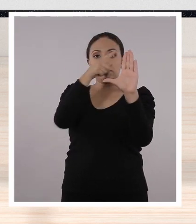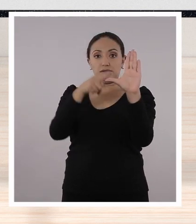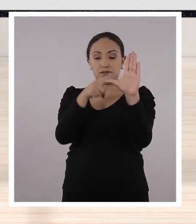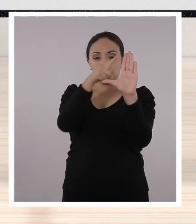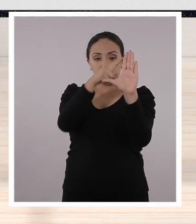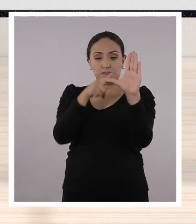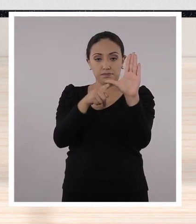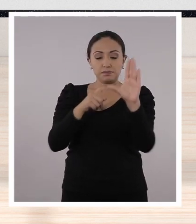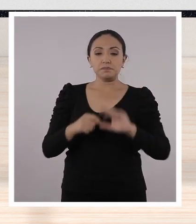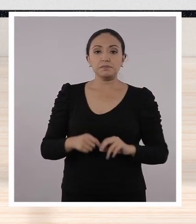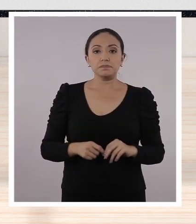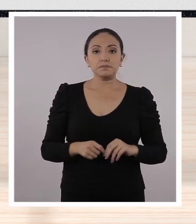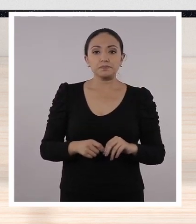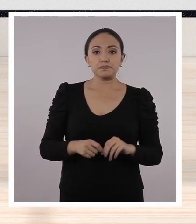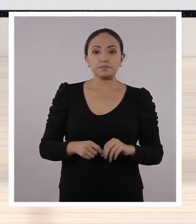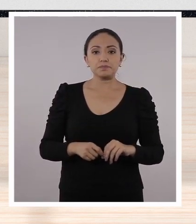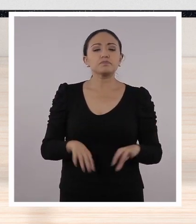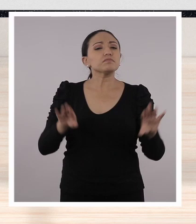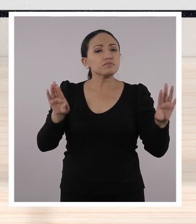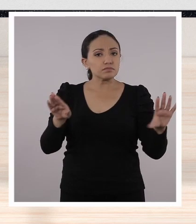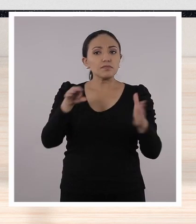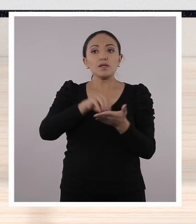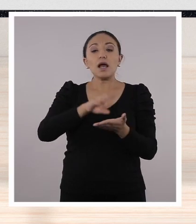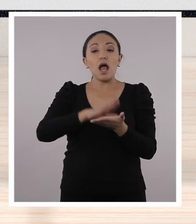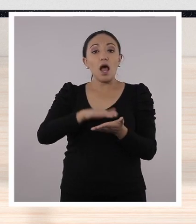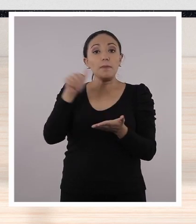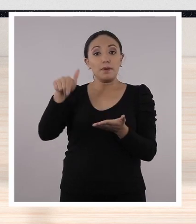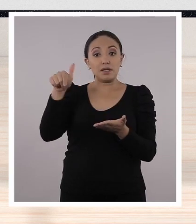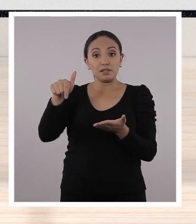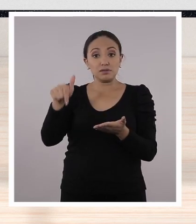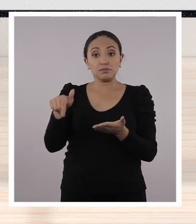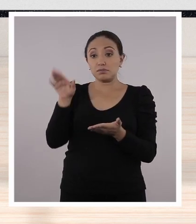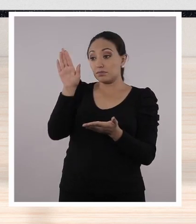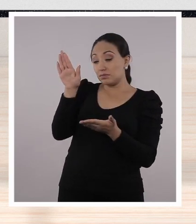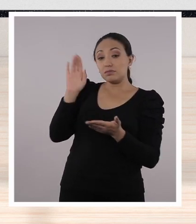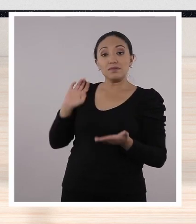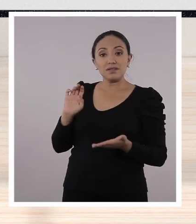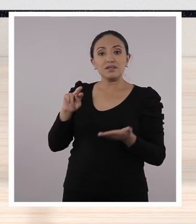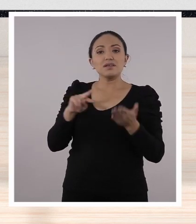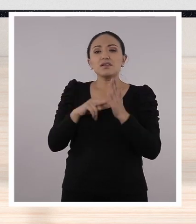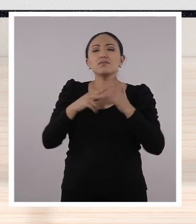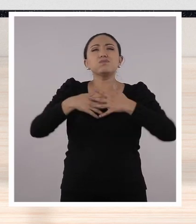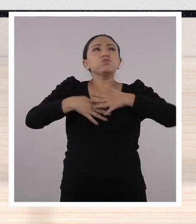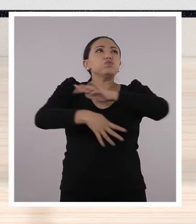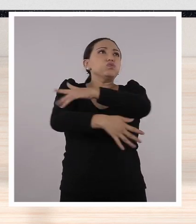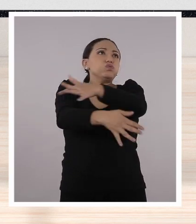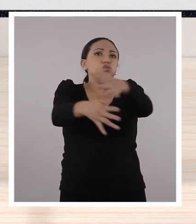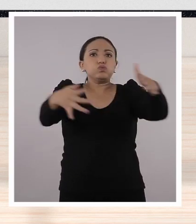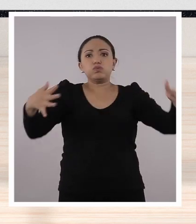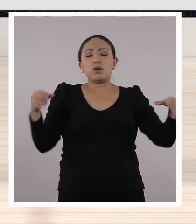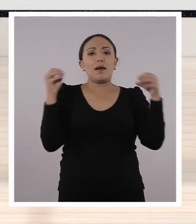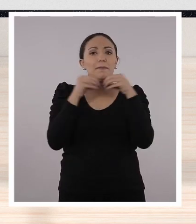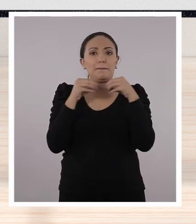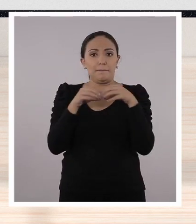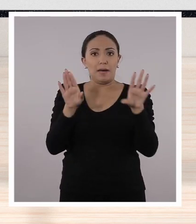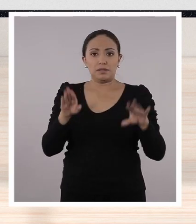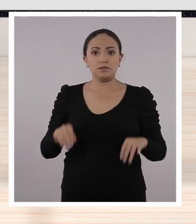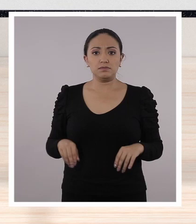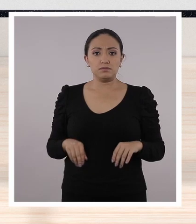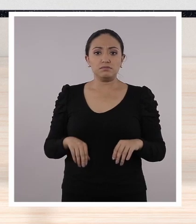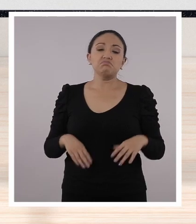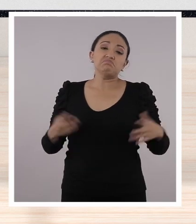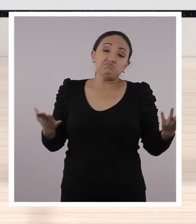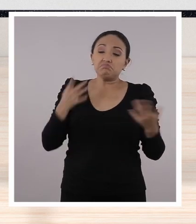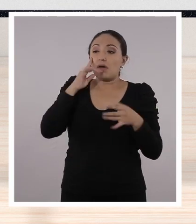2 al cuadrado. Las aplicaciones del teorema de Pitágoras son incontables, como por